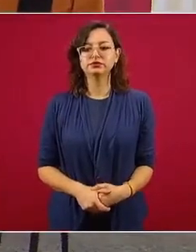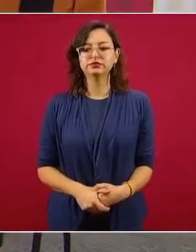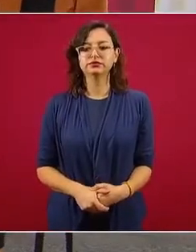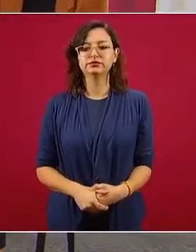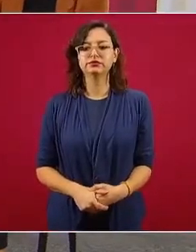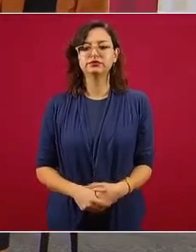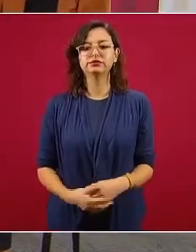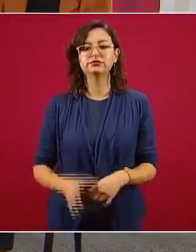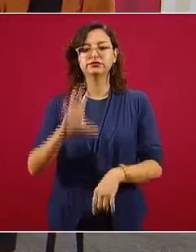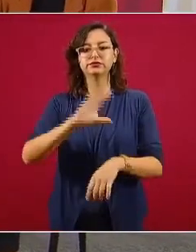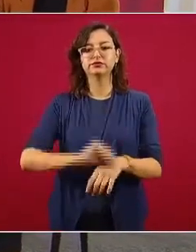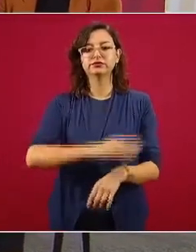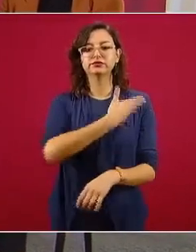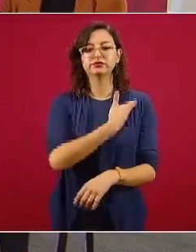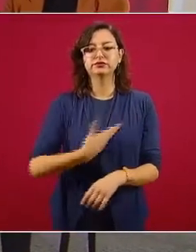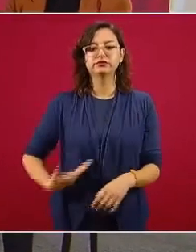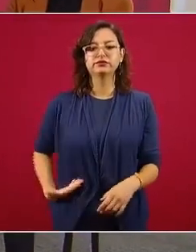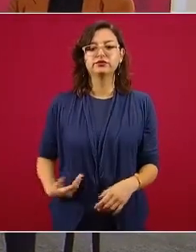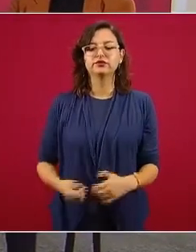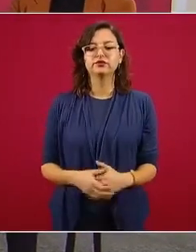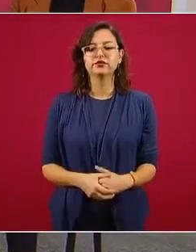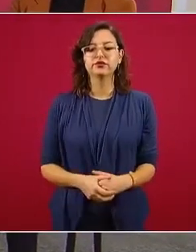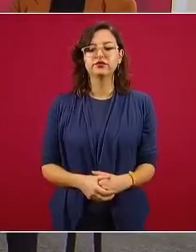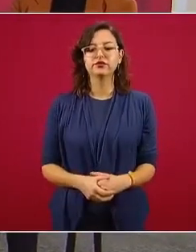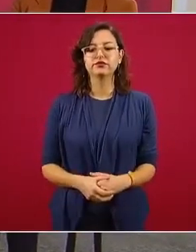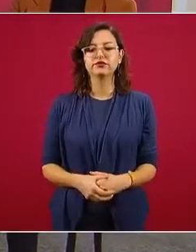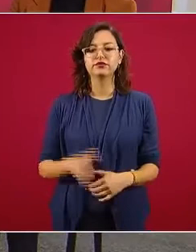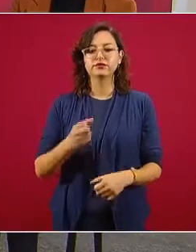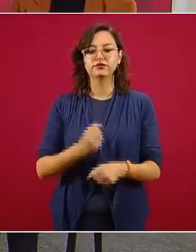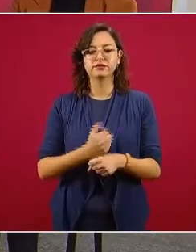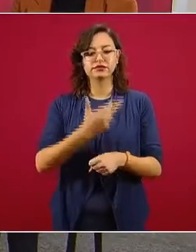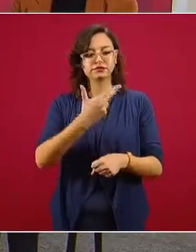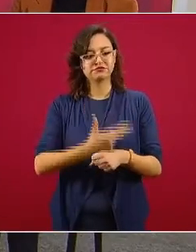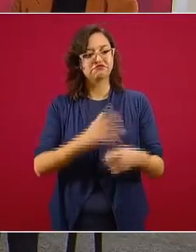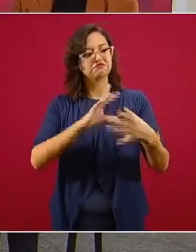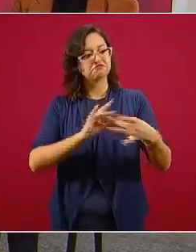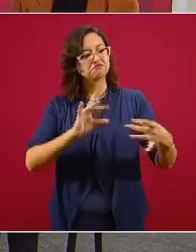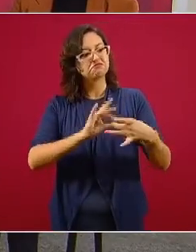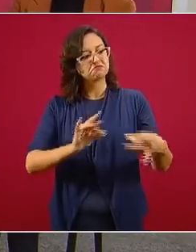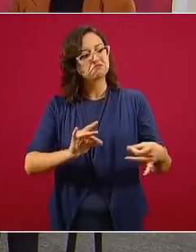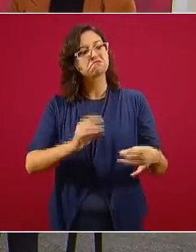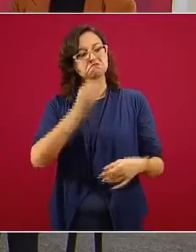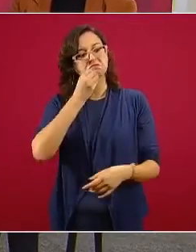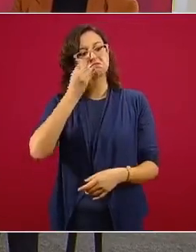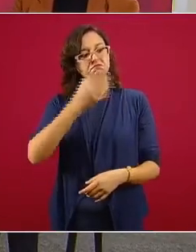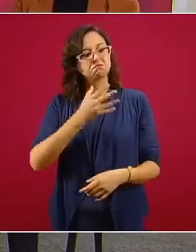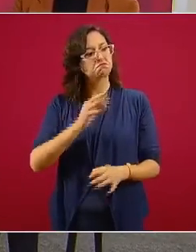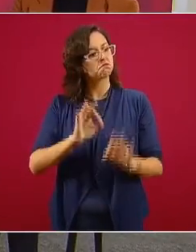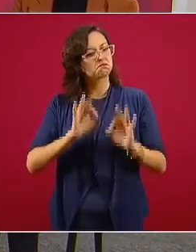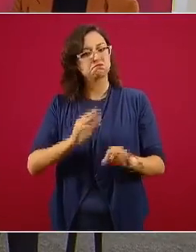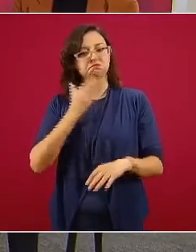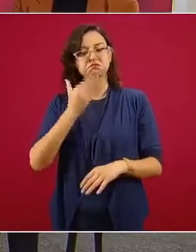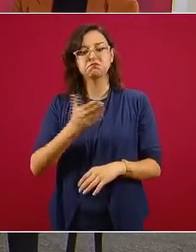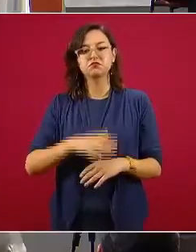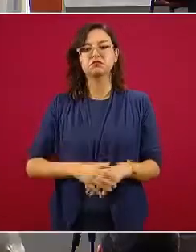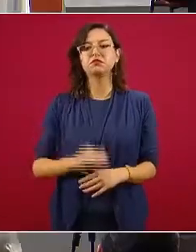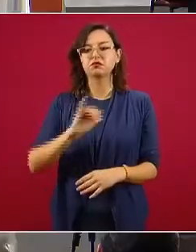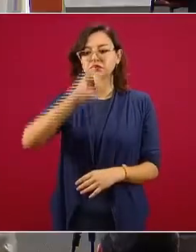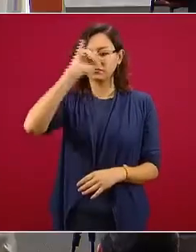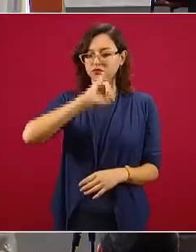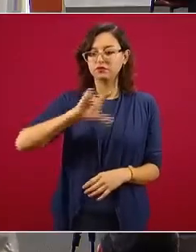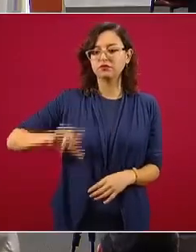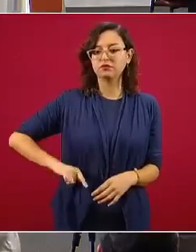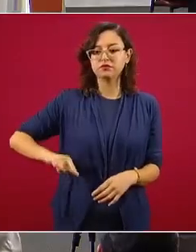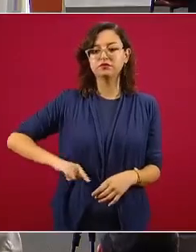Con su permiso, señor presidente. Secretaria, qué bonito discurso, qué elocuente. Jefa de gobierno,